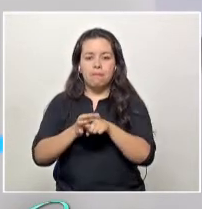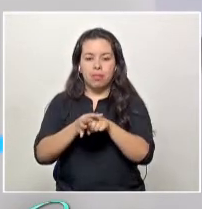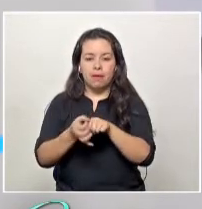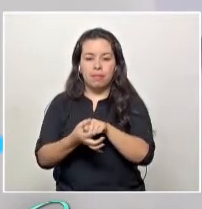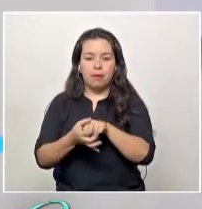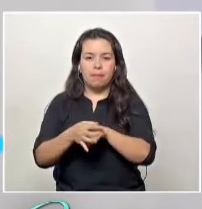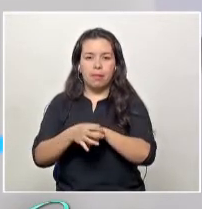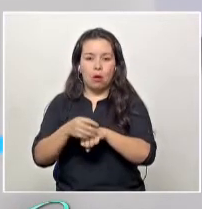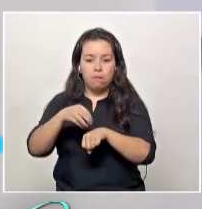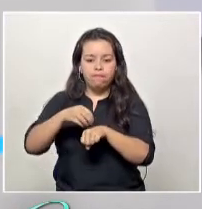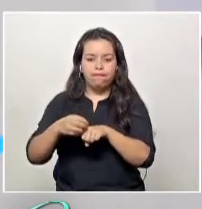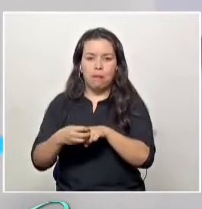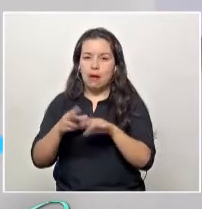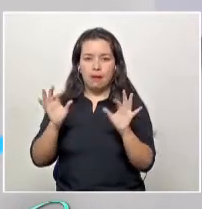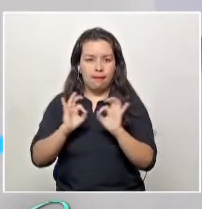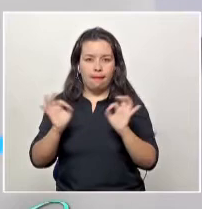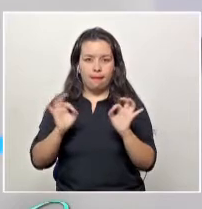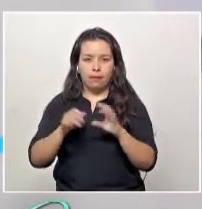absceso.